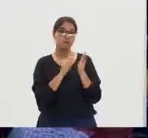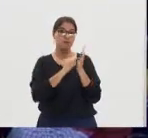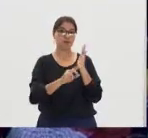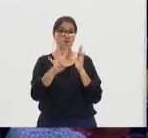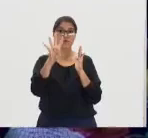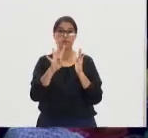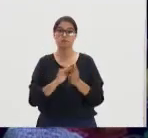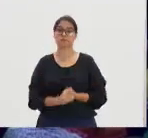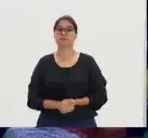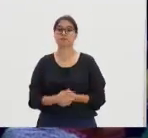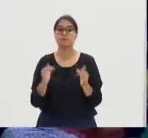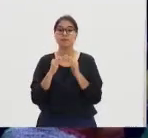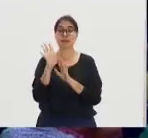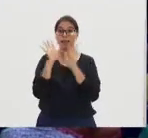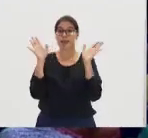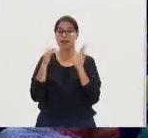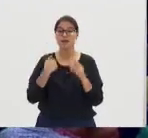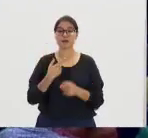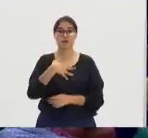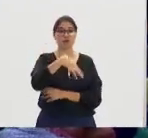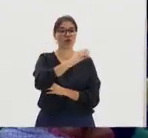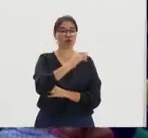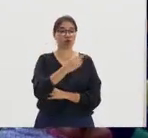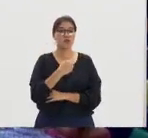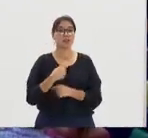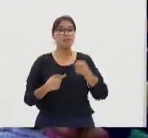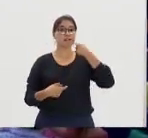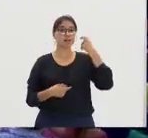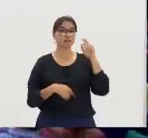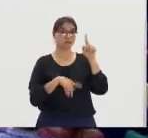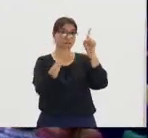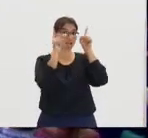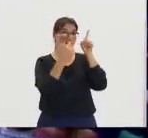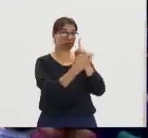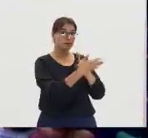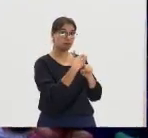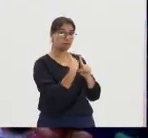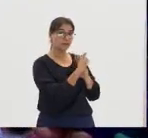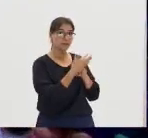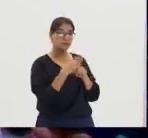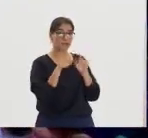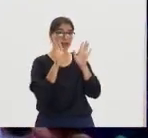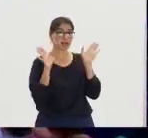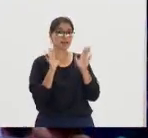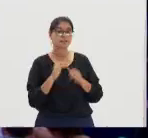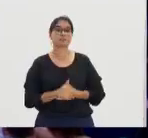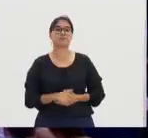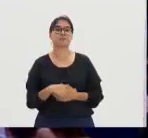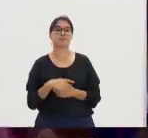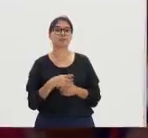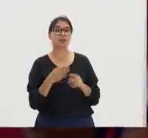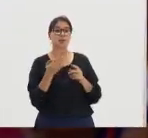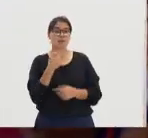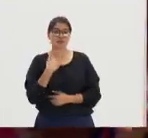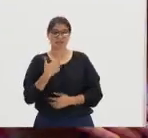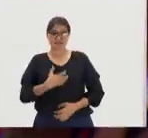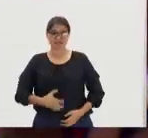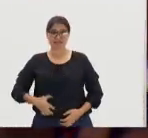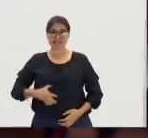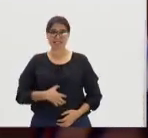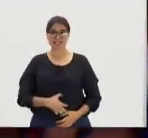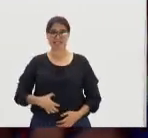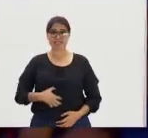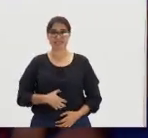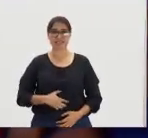que Jesús fue llevado por el Espíritu al desierto para ser tentado por Satanás después de haber ayunado cuando tuvo hambre. Entonces, Jesús, ¿qué le ofrecieron? La